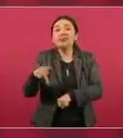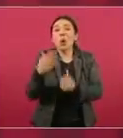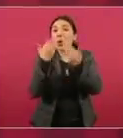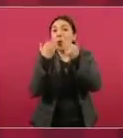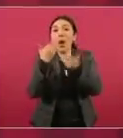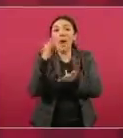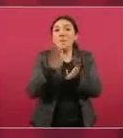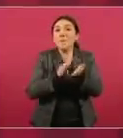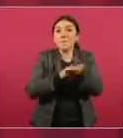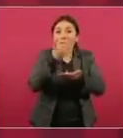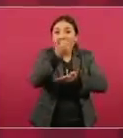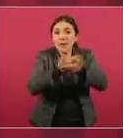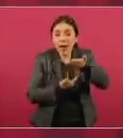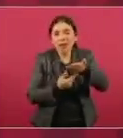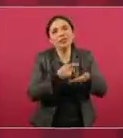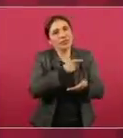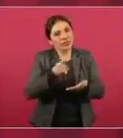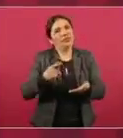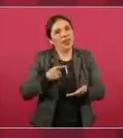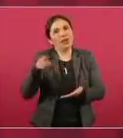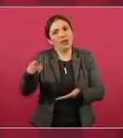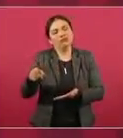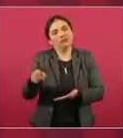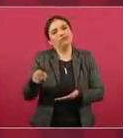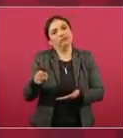asuma su responsabilidad,